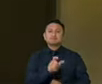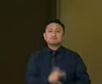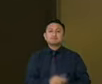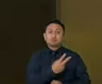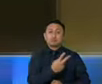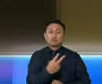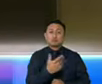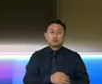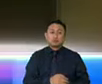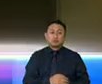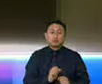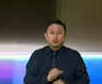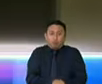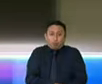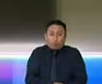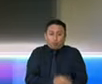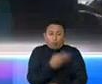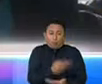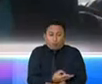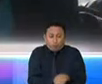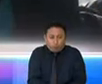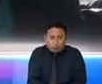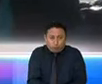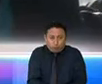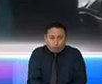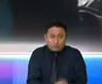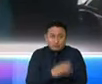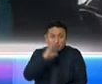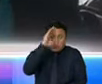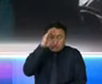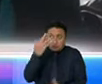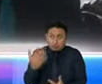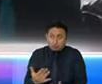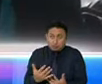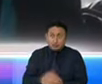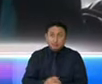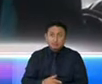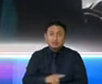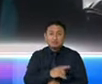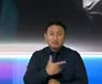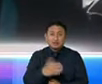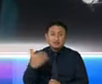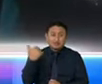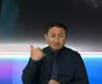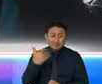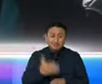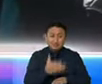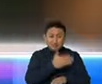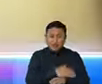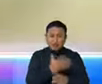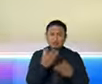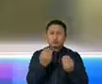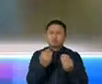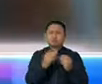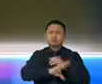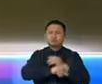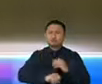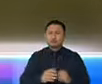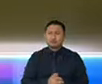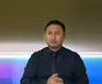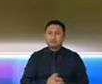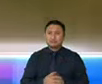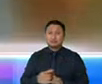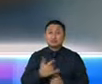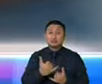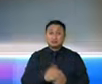permanecieron varios minutos boca abajo. Esperaban que la policía llegue y se presume cuentan con un largo historial delictivo. Ante esto,